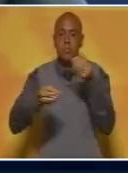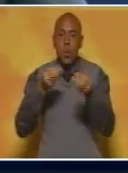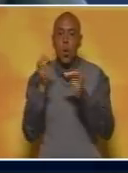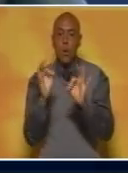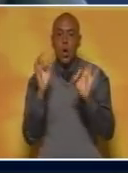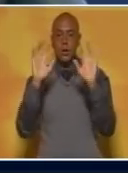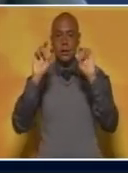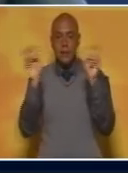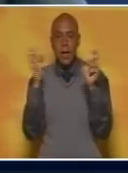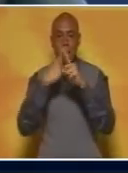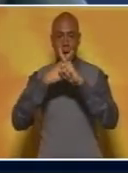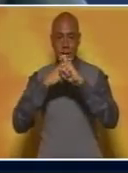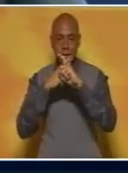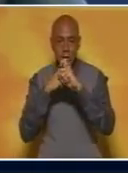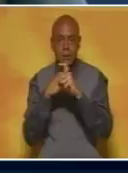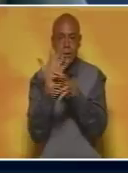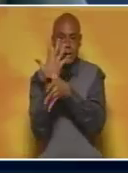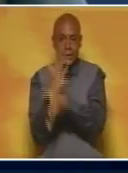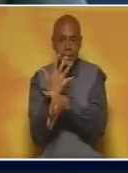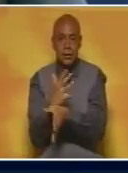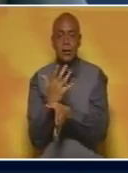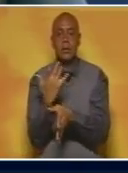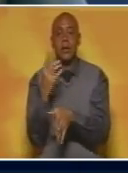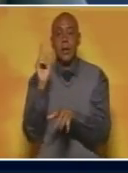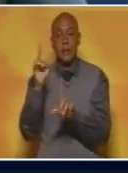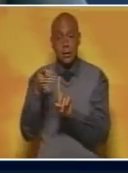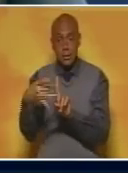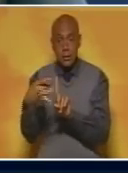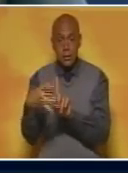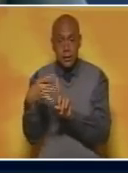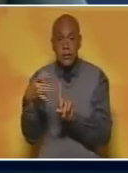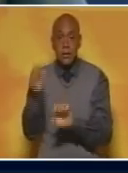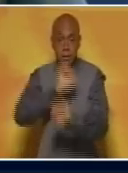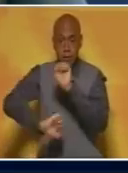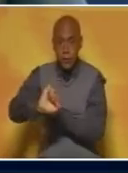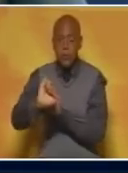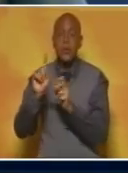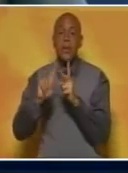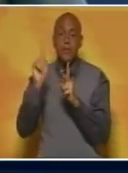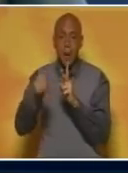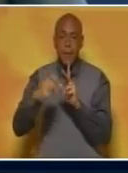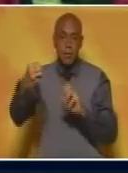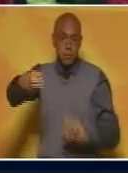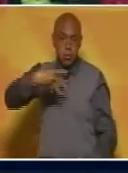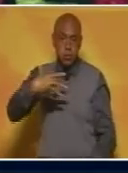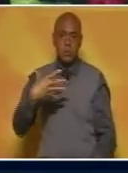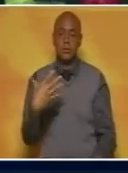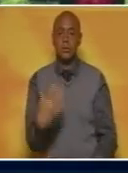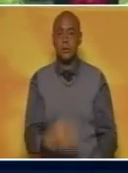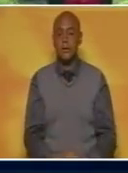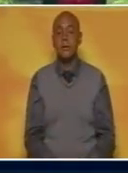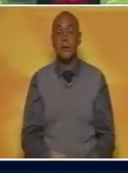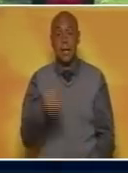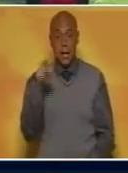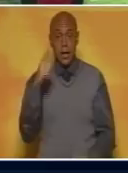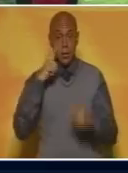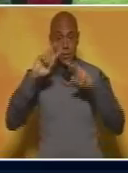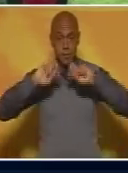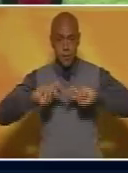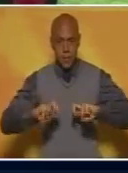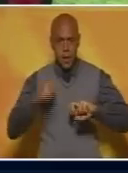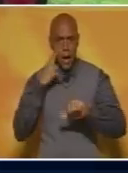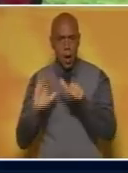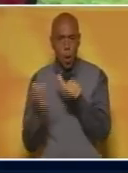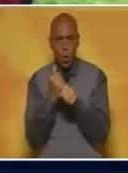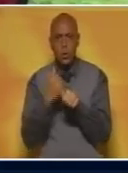cómo prevenir no solamente el VIH, pero también infecciones transmitidas sexualmente. La investigación también descubrió